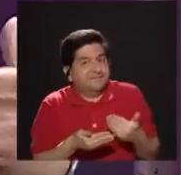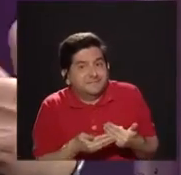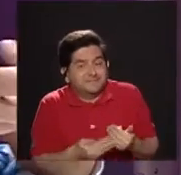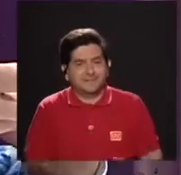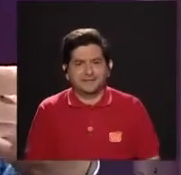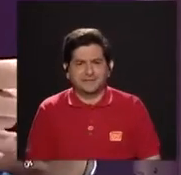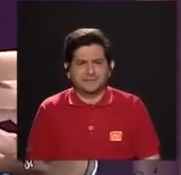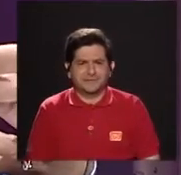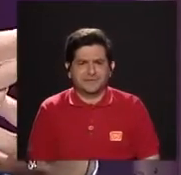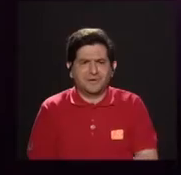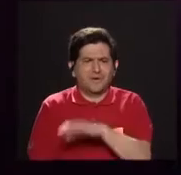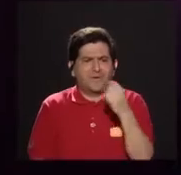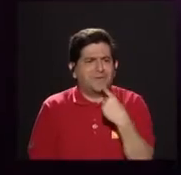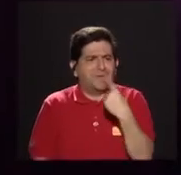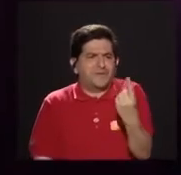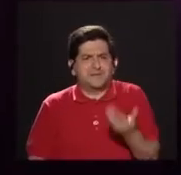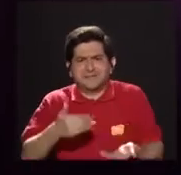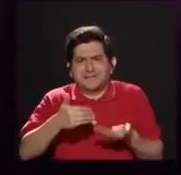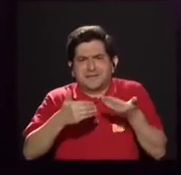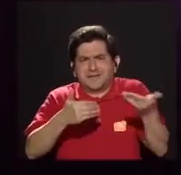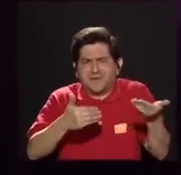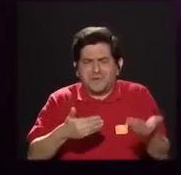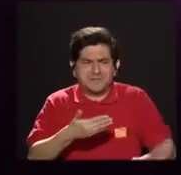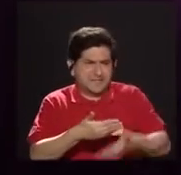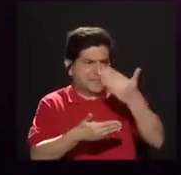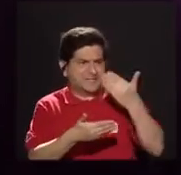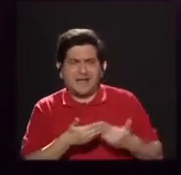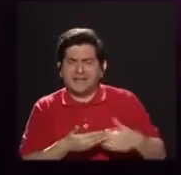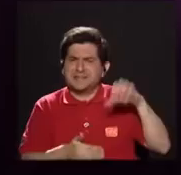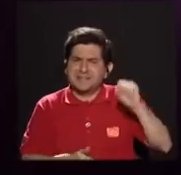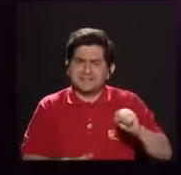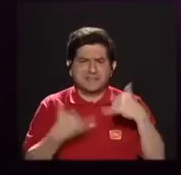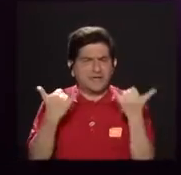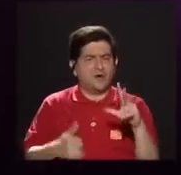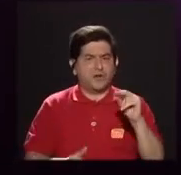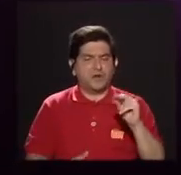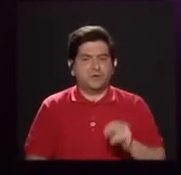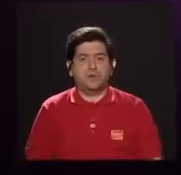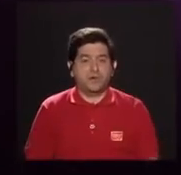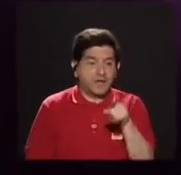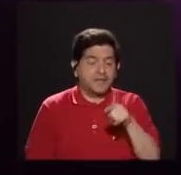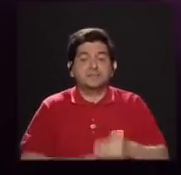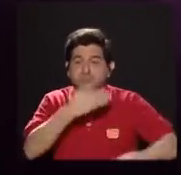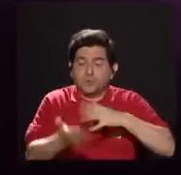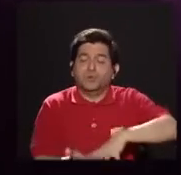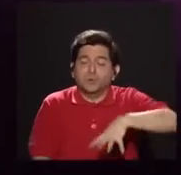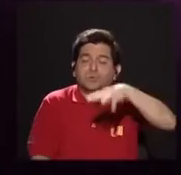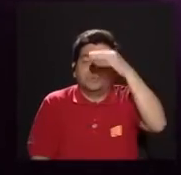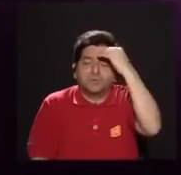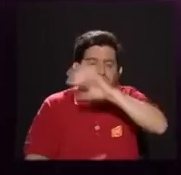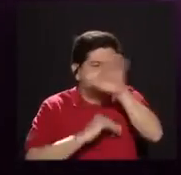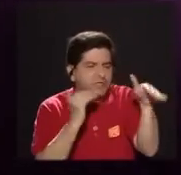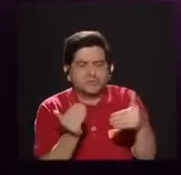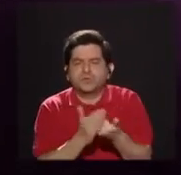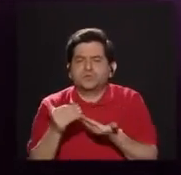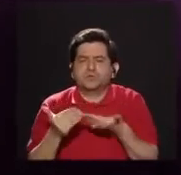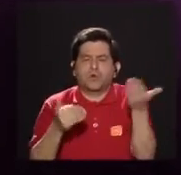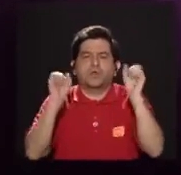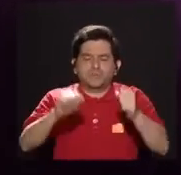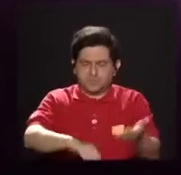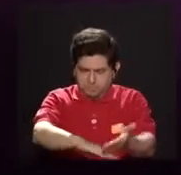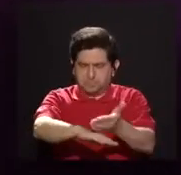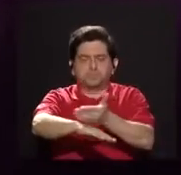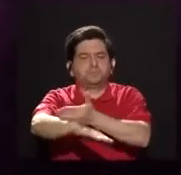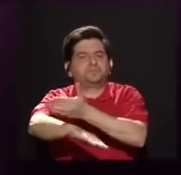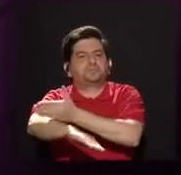cómo decir qué cosas se hicieron antes que no se hicieron esta vez. Más bien todo es un proceso de aprendizaje, todo son cosas que se pueden